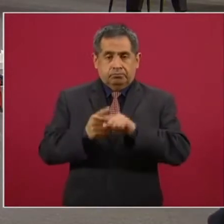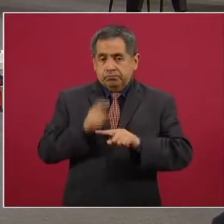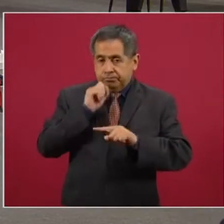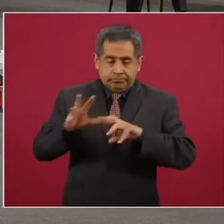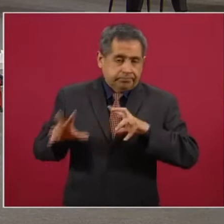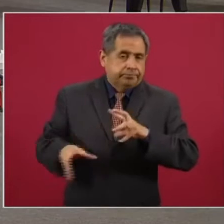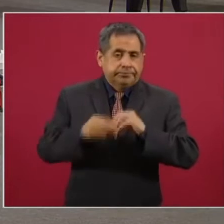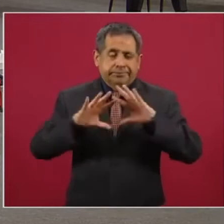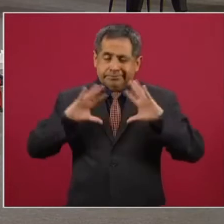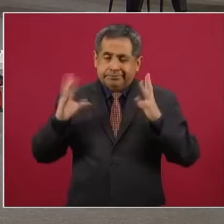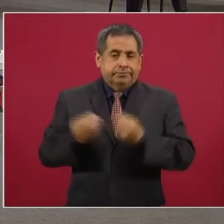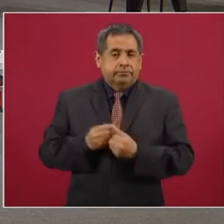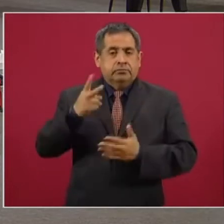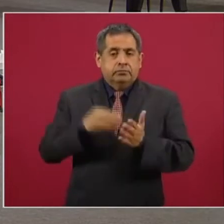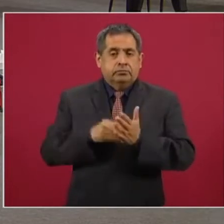los casos, son